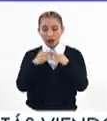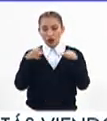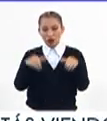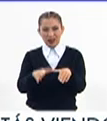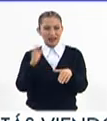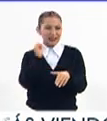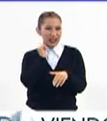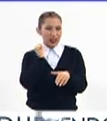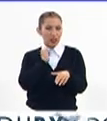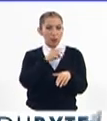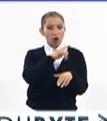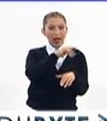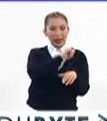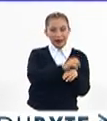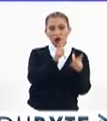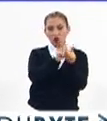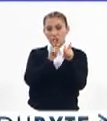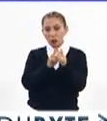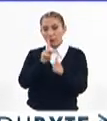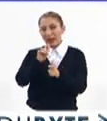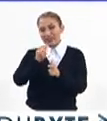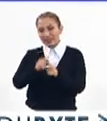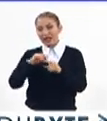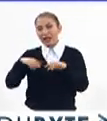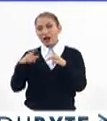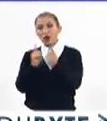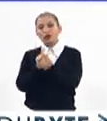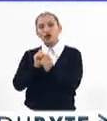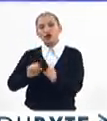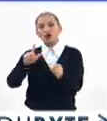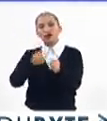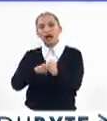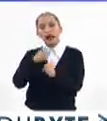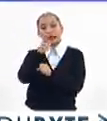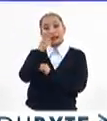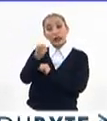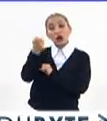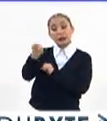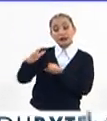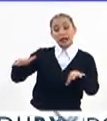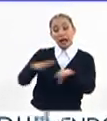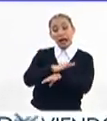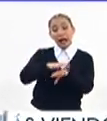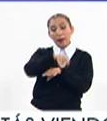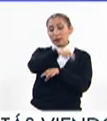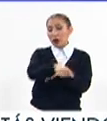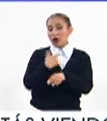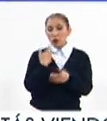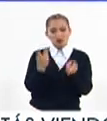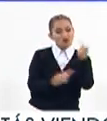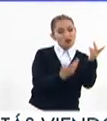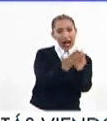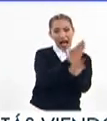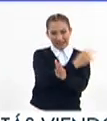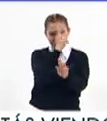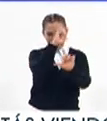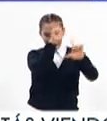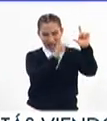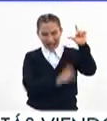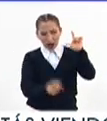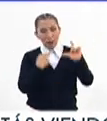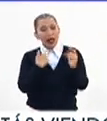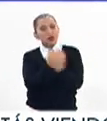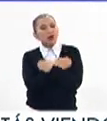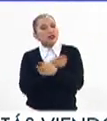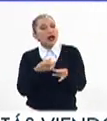con legisladores de Morena, el Partido del Trabajo y Encuentro Social, señaló que esta reforma es producto de la Consulta Nacional por una